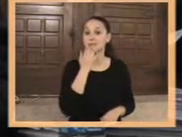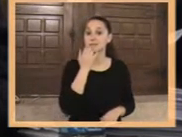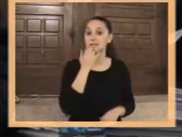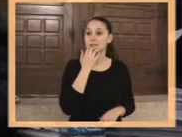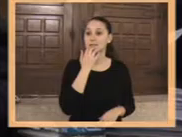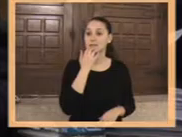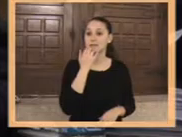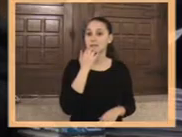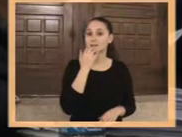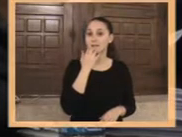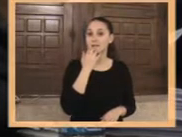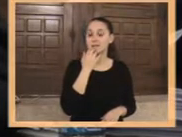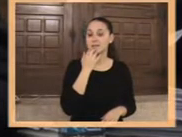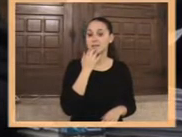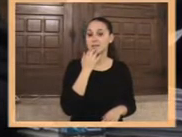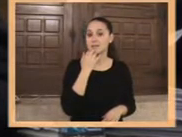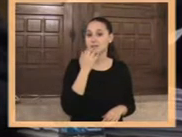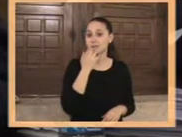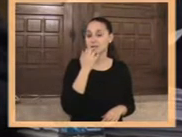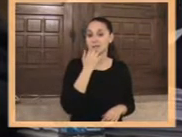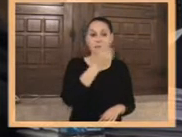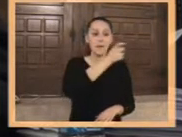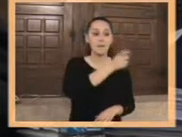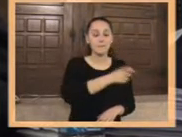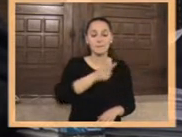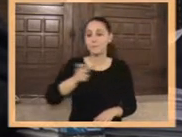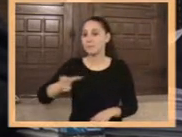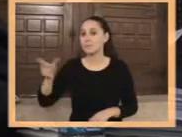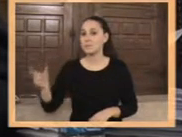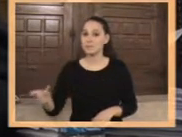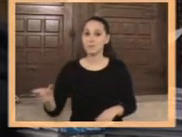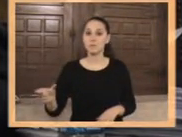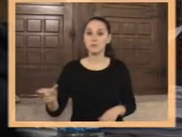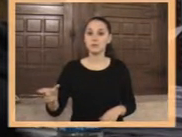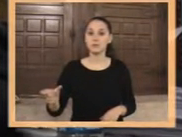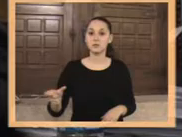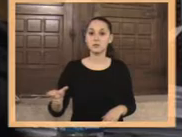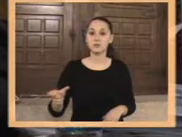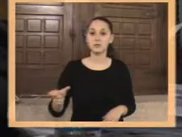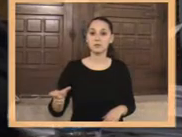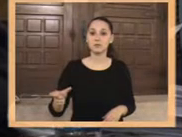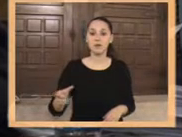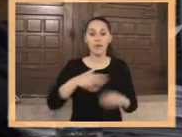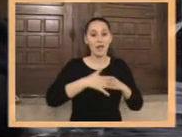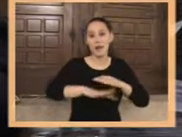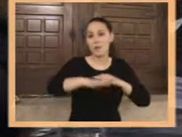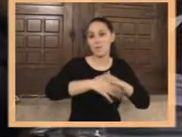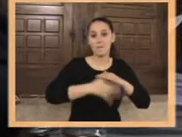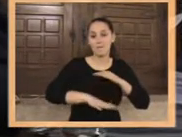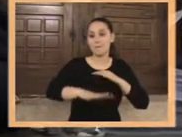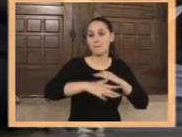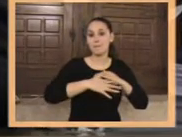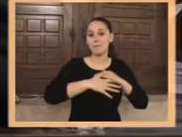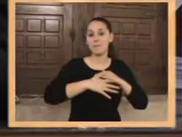vías de accesos legales y segura, es seguro obligado a las personas a jugarse la vida en el Mediterráneo y en el Egeo, donde